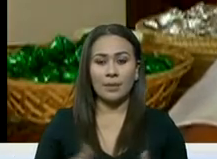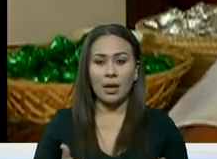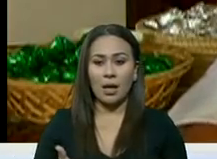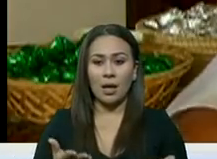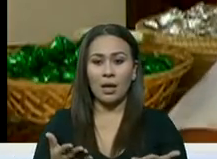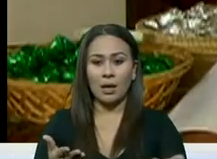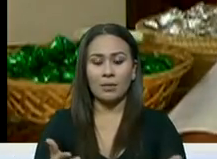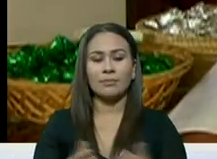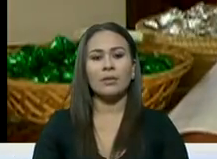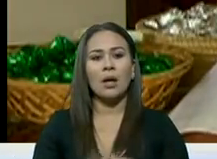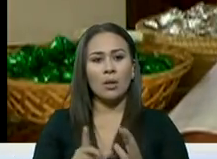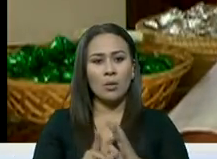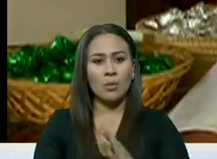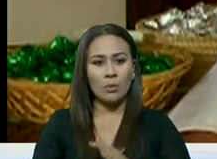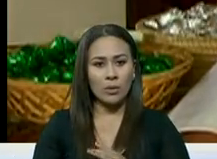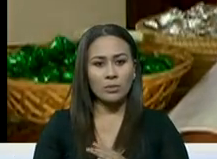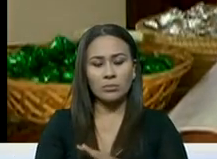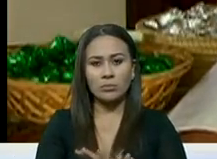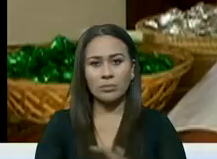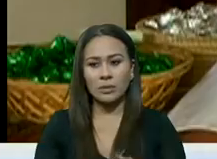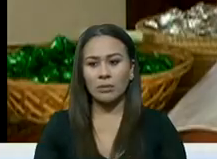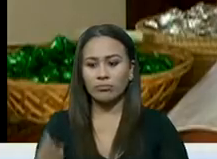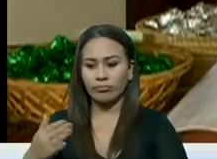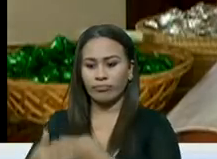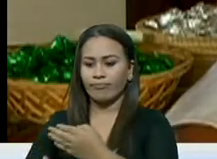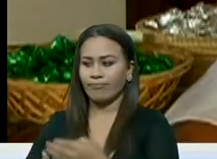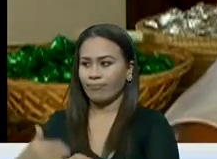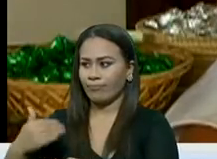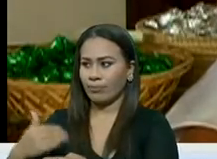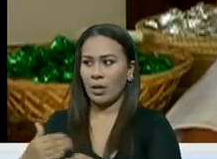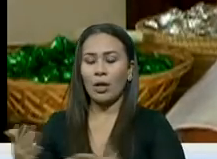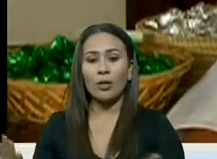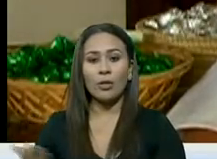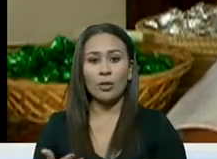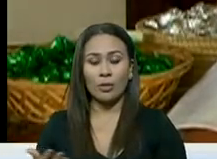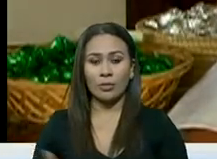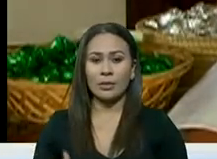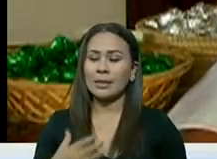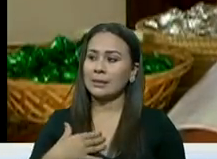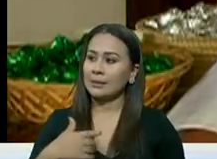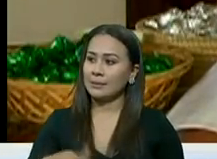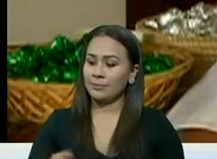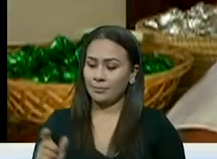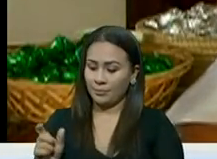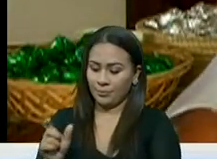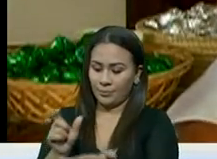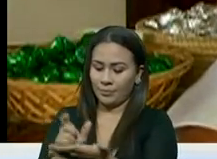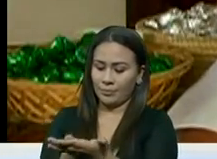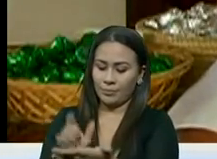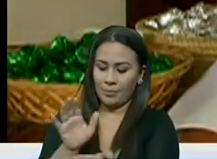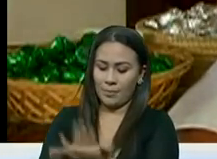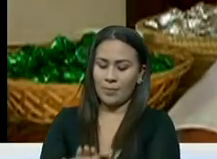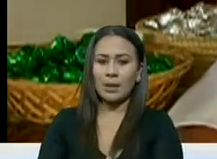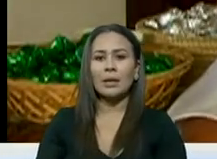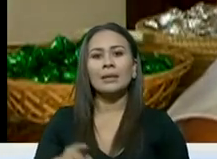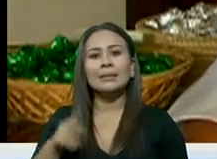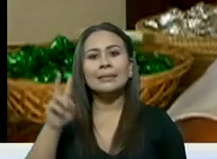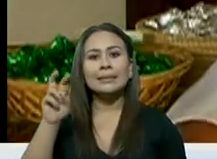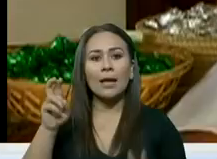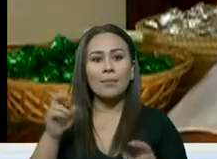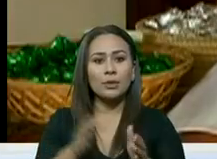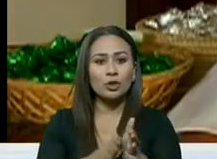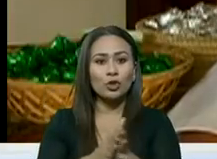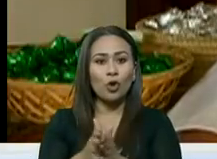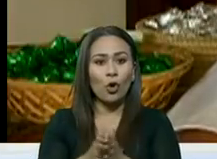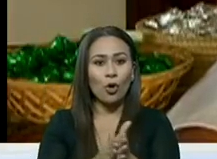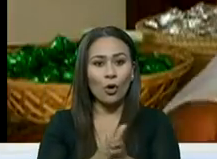De ahí ya sale directamente a la zona de empacado, en donde se le pone la etiqueta y de acuerdo al tipo de chocolate, la